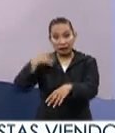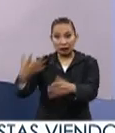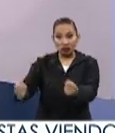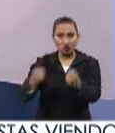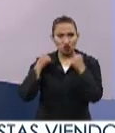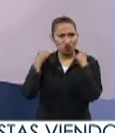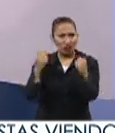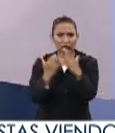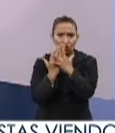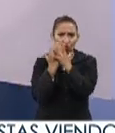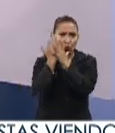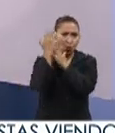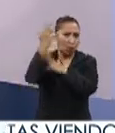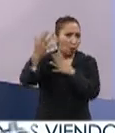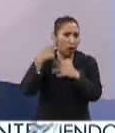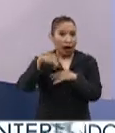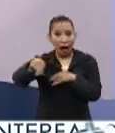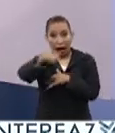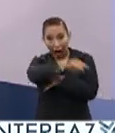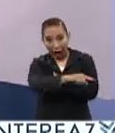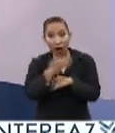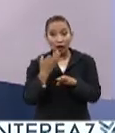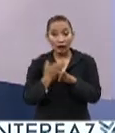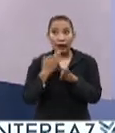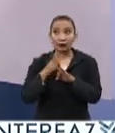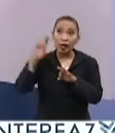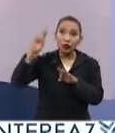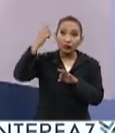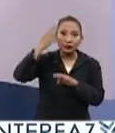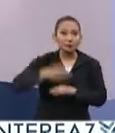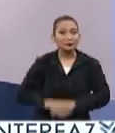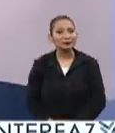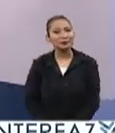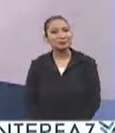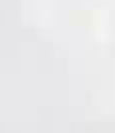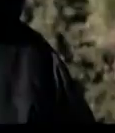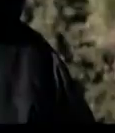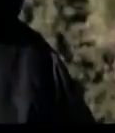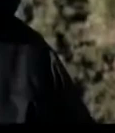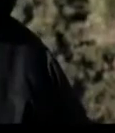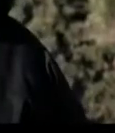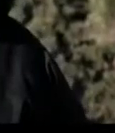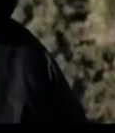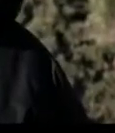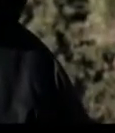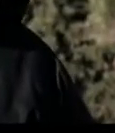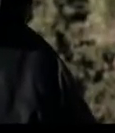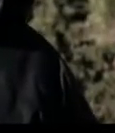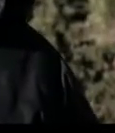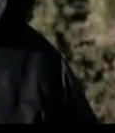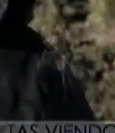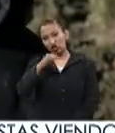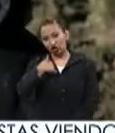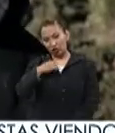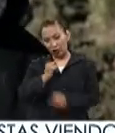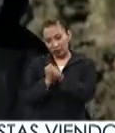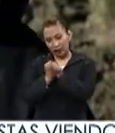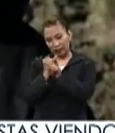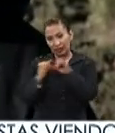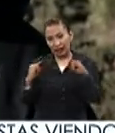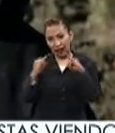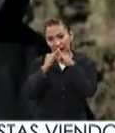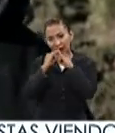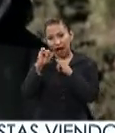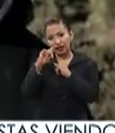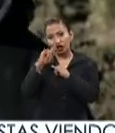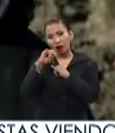radiación más intensas que hay en estos momentos en el universo. Soy Elena Jiménez Bailón, soy investigadora del Instituto